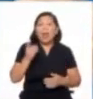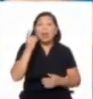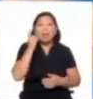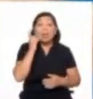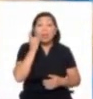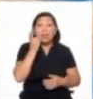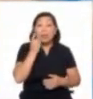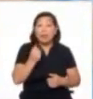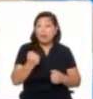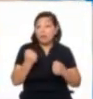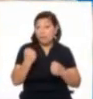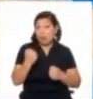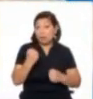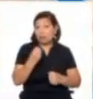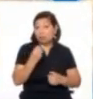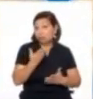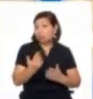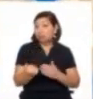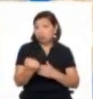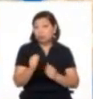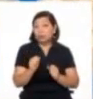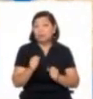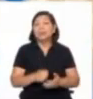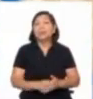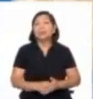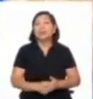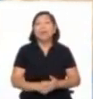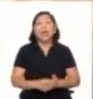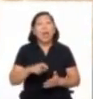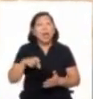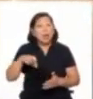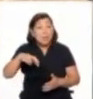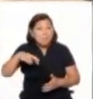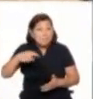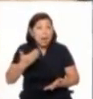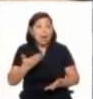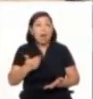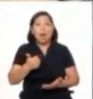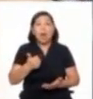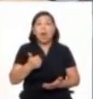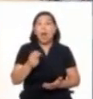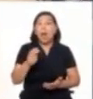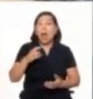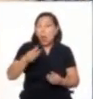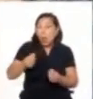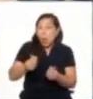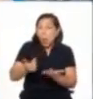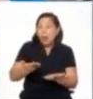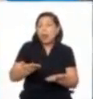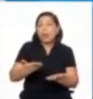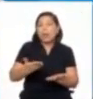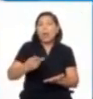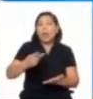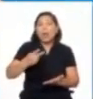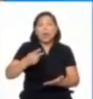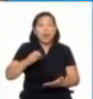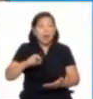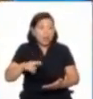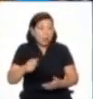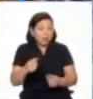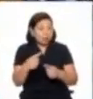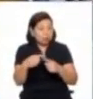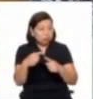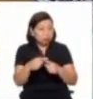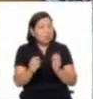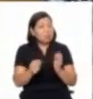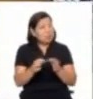estos superalimentos, ¿no? La quinoa es un superalimento. Claro que sí, la quinoa, la maca, la avena, la kiwicha, la cañigua, son cereales